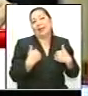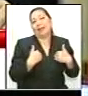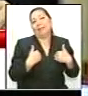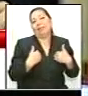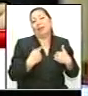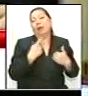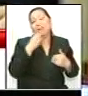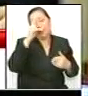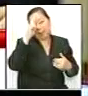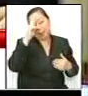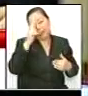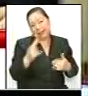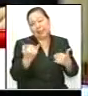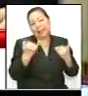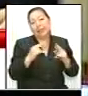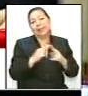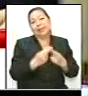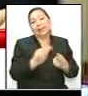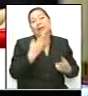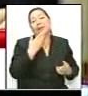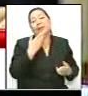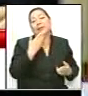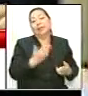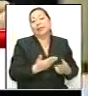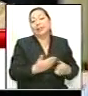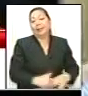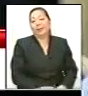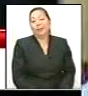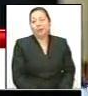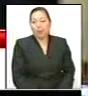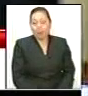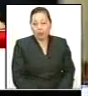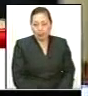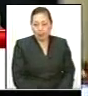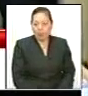anuencia en esta reunión. Gracias. Gracias, señor Colosita Rosas.